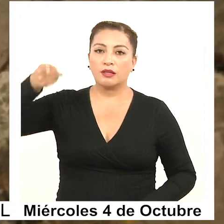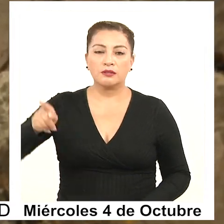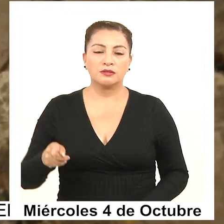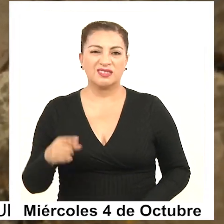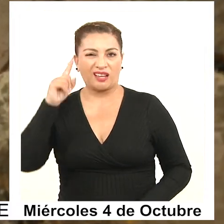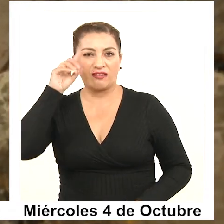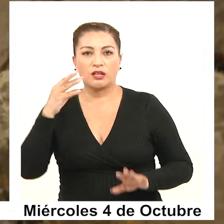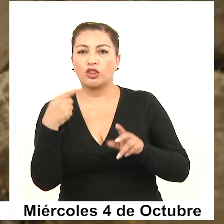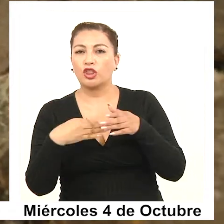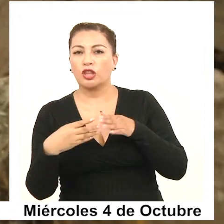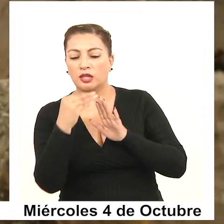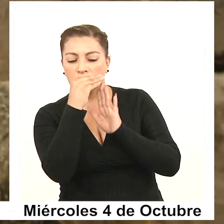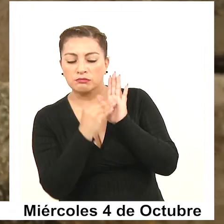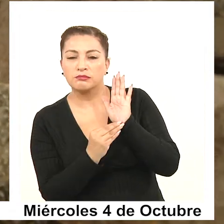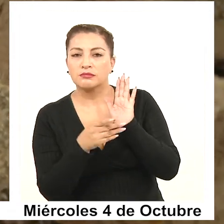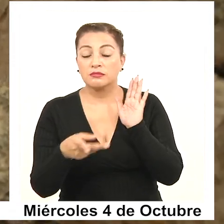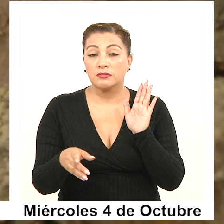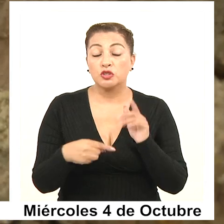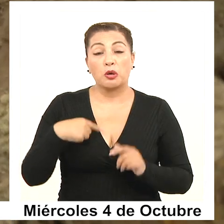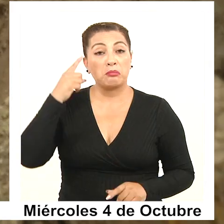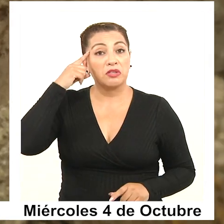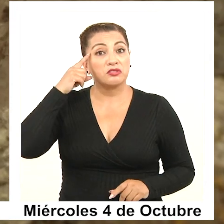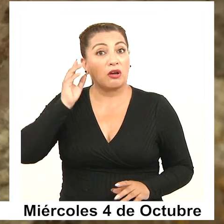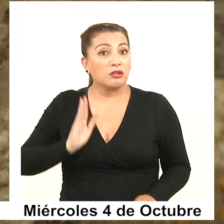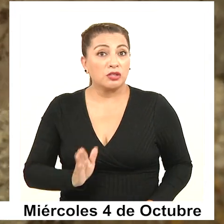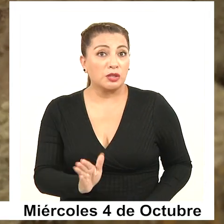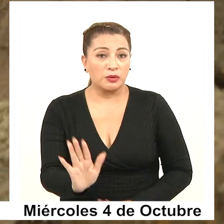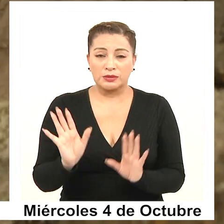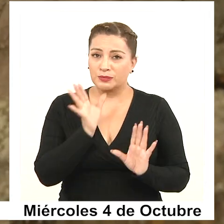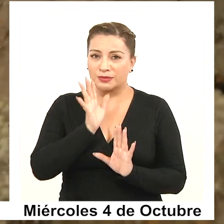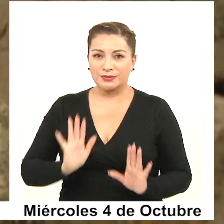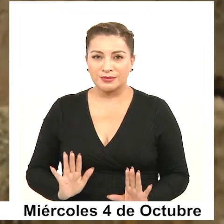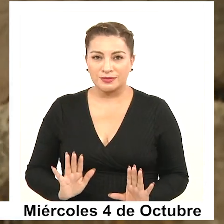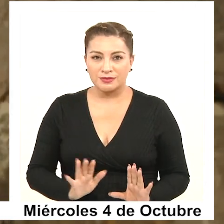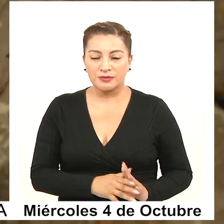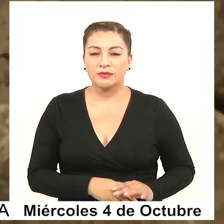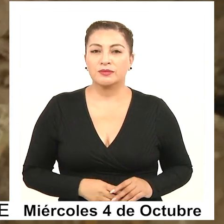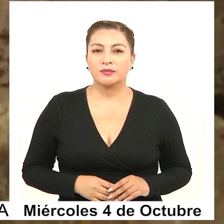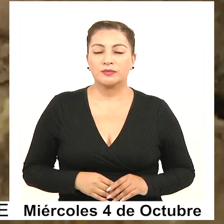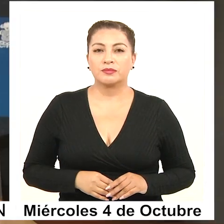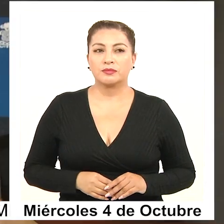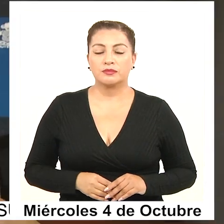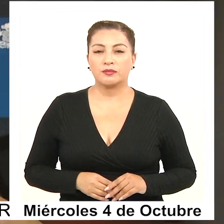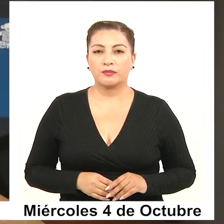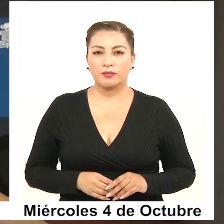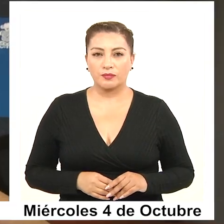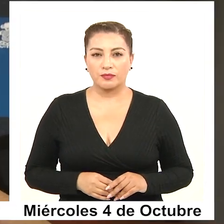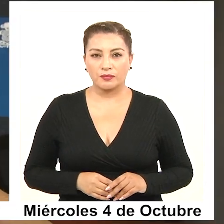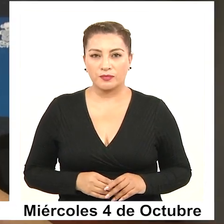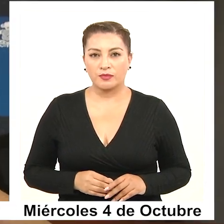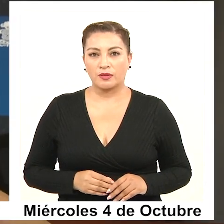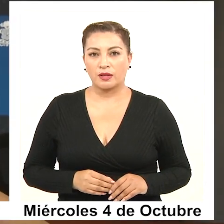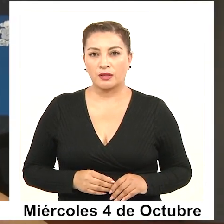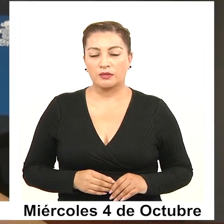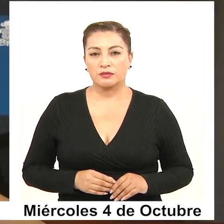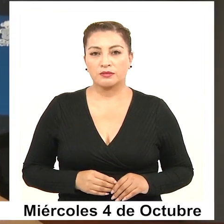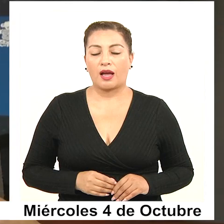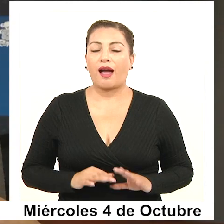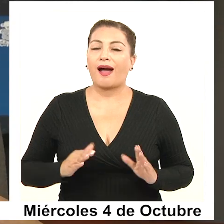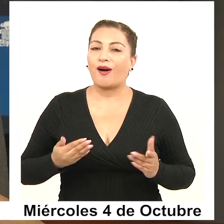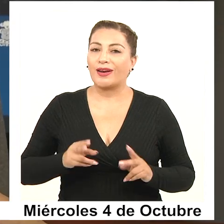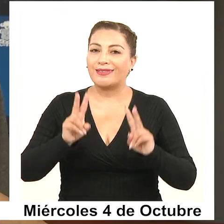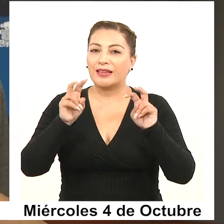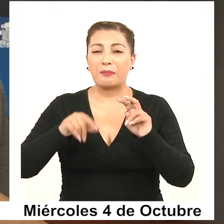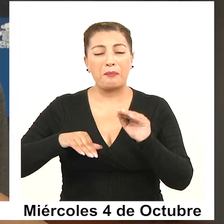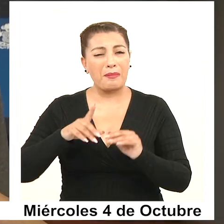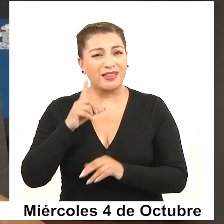Pero supongo yo que se va a mantener. Y viene la parte más difícil